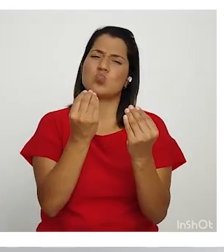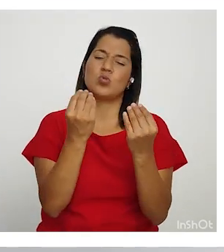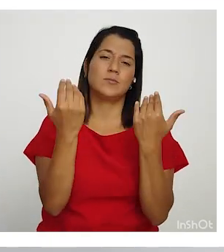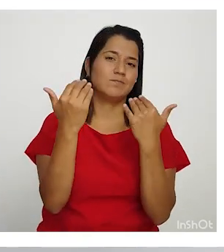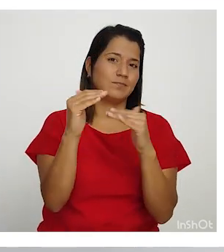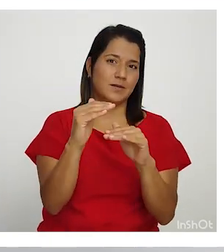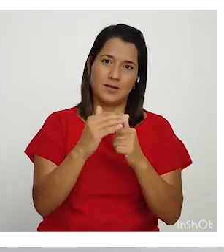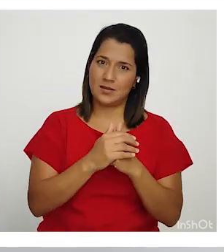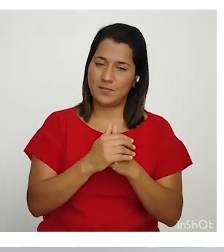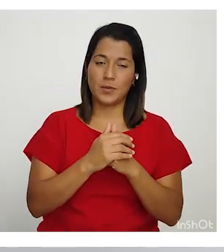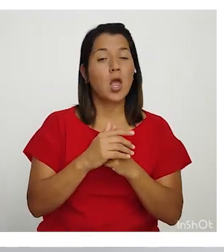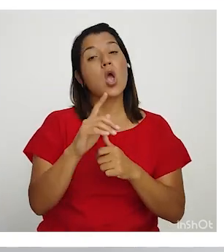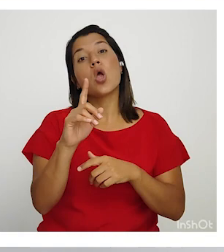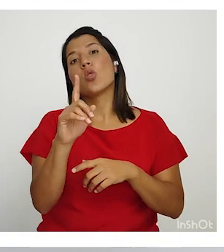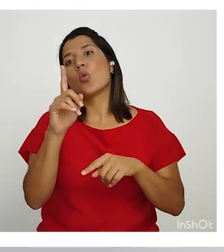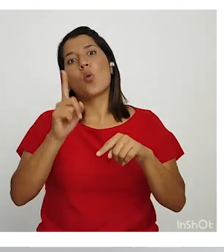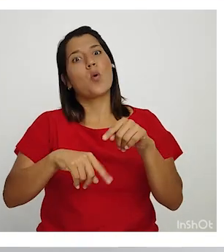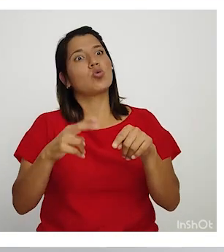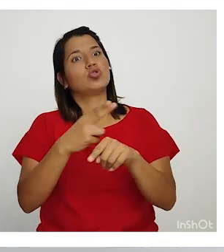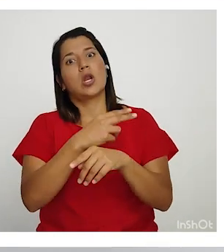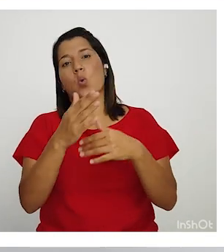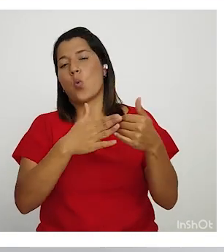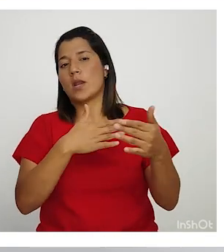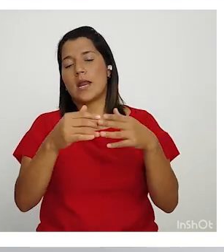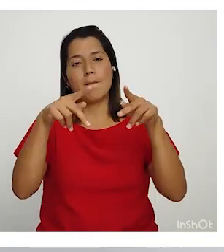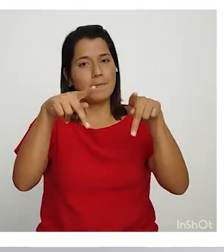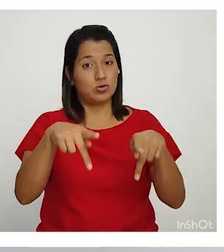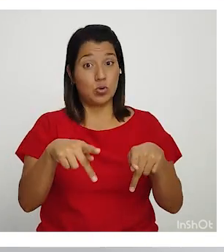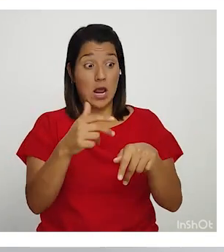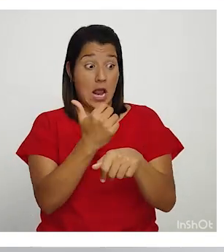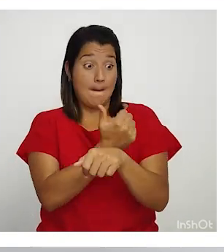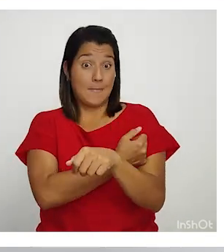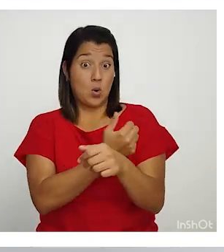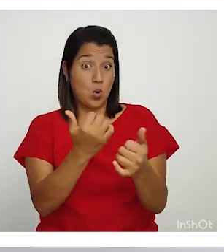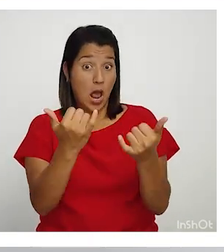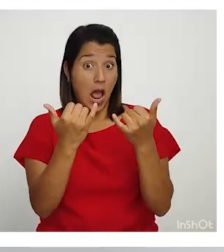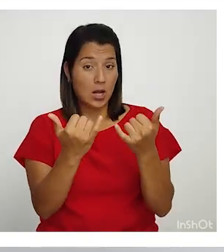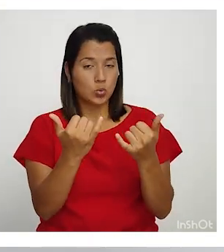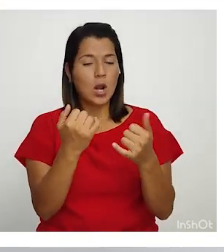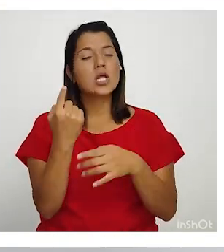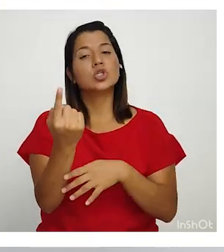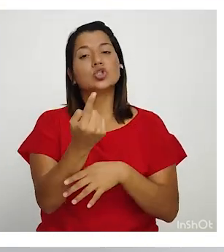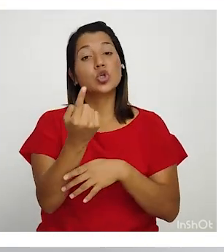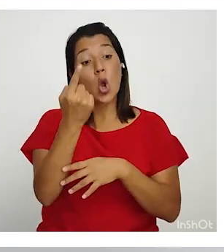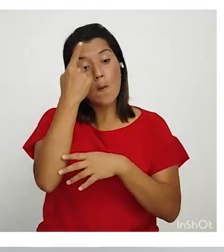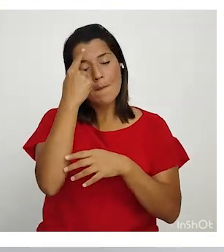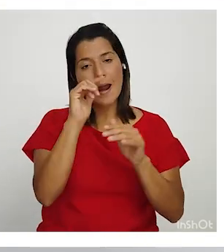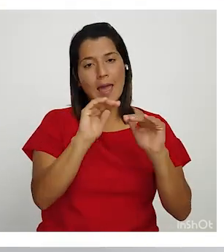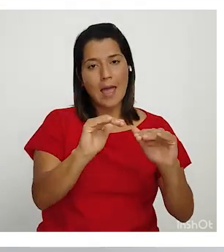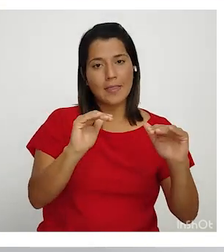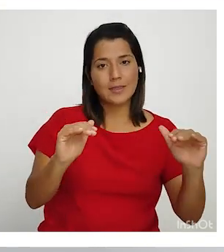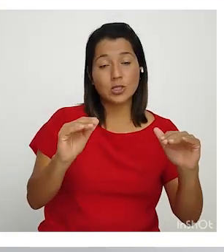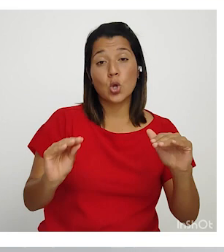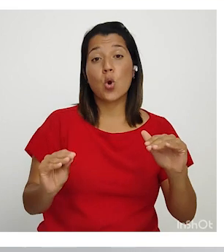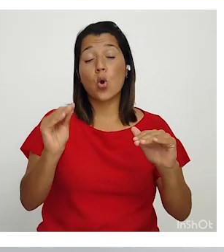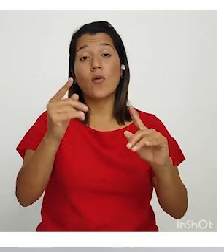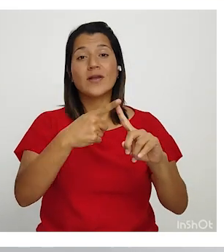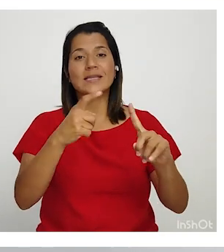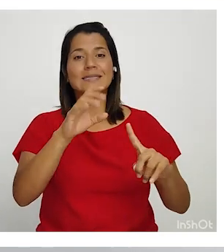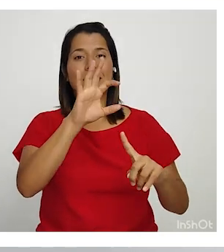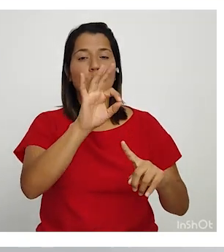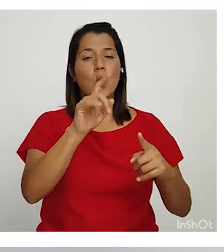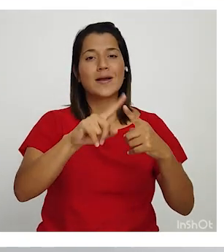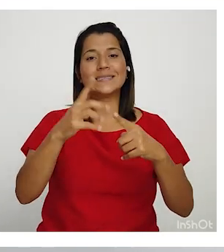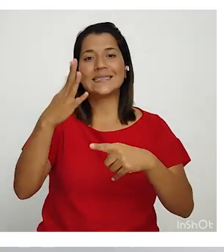población. La que existe actualmente se aplica solo en niños y jóvenes entre los 9 y los 16 años de edad.